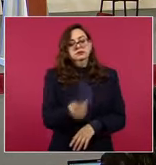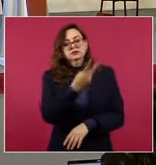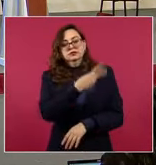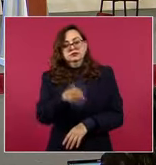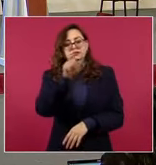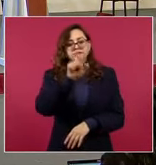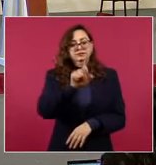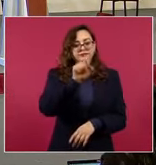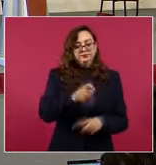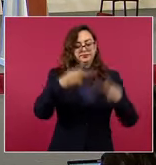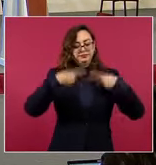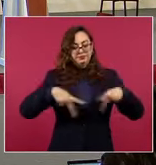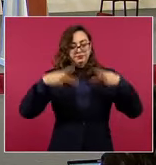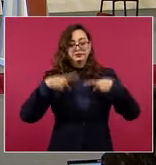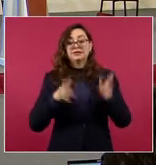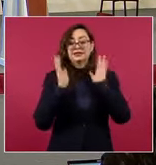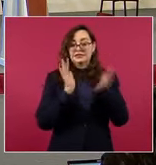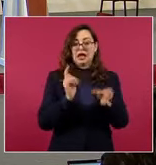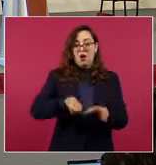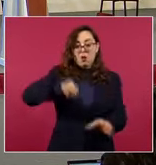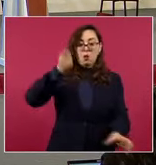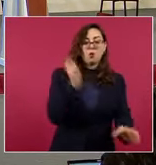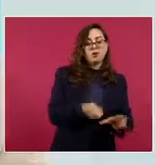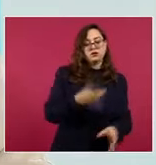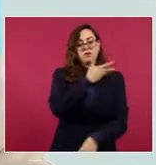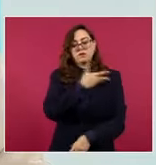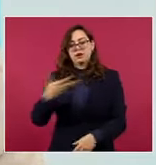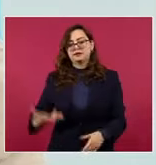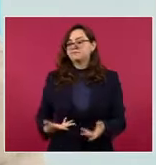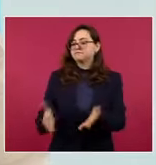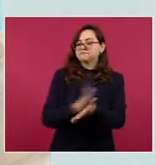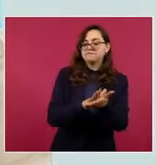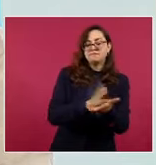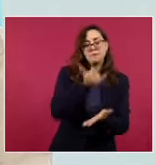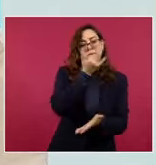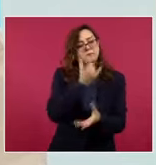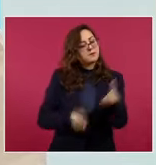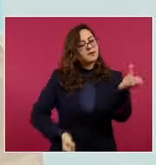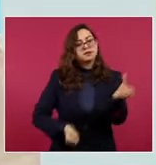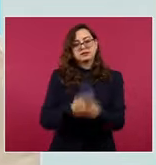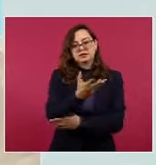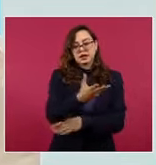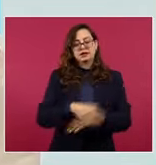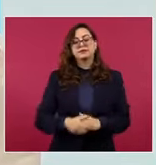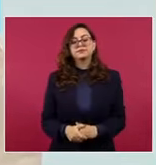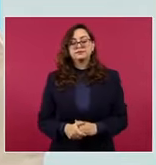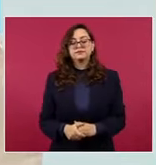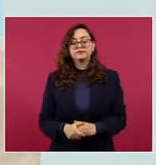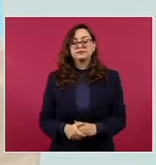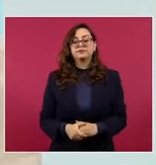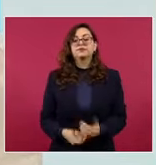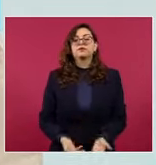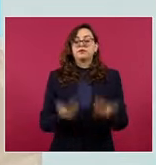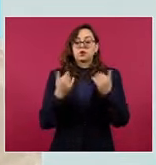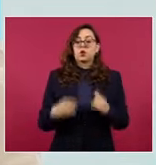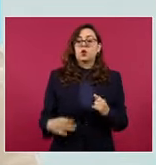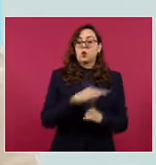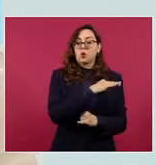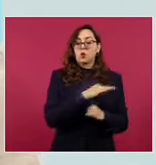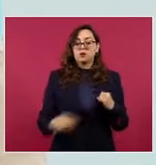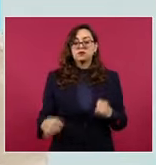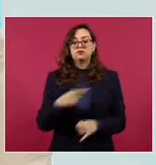personas con discapacidad permanente o personas con pobreza. Finalmente, informar que